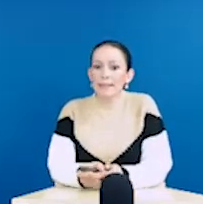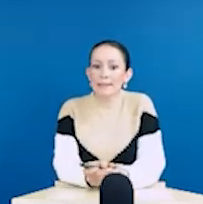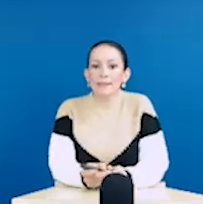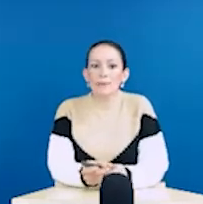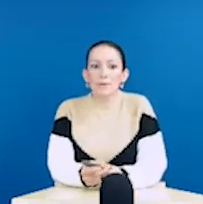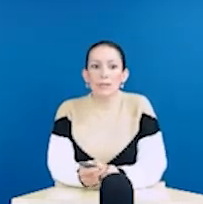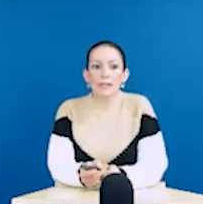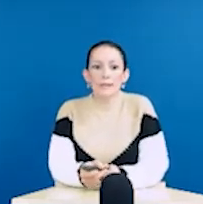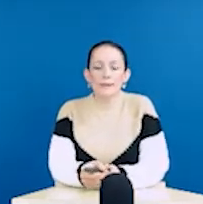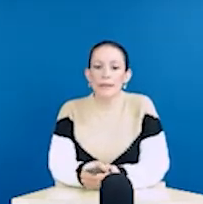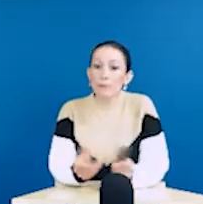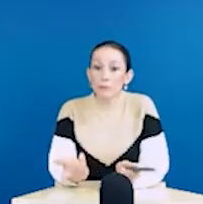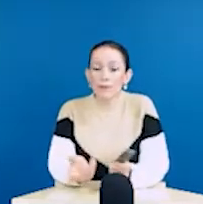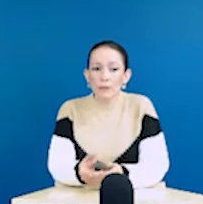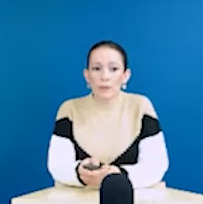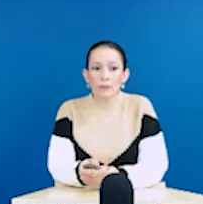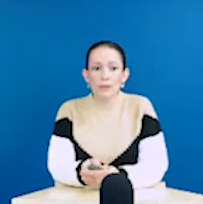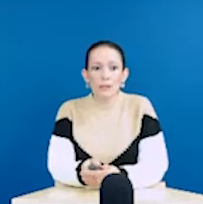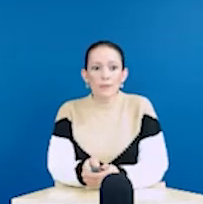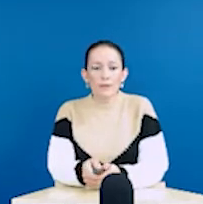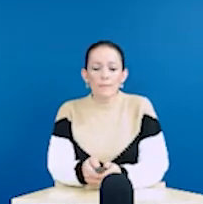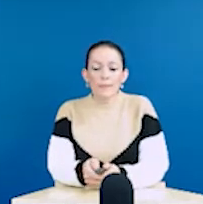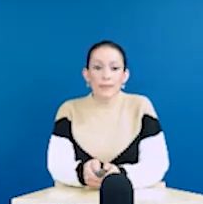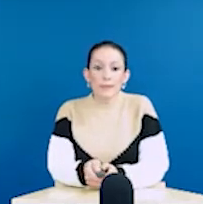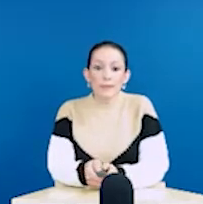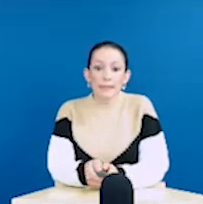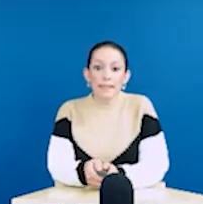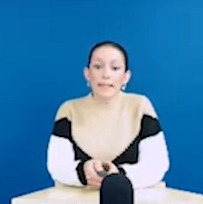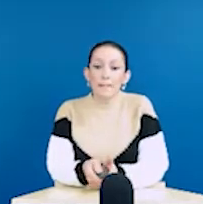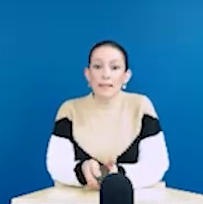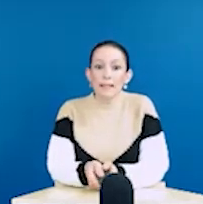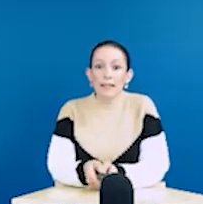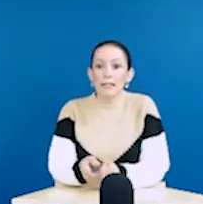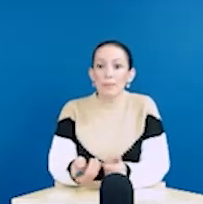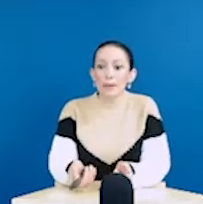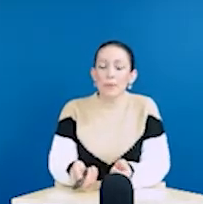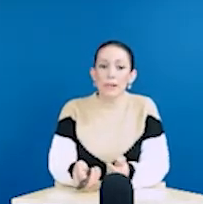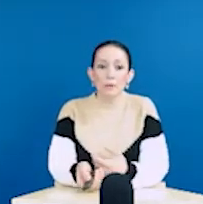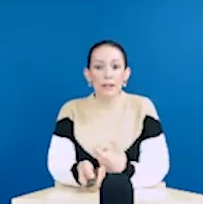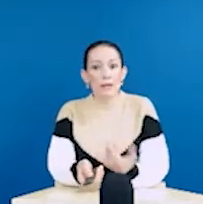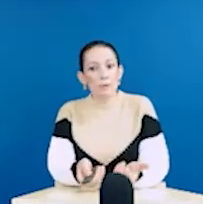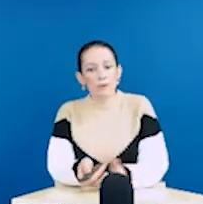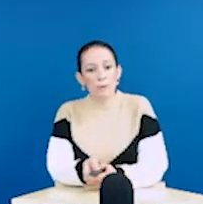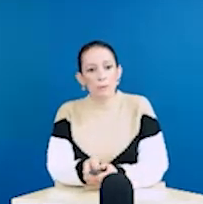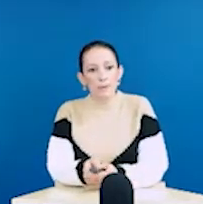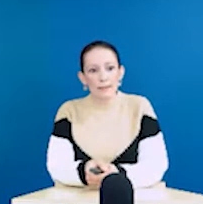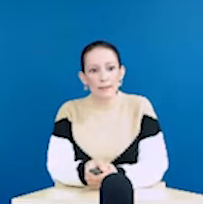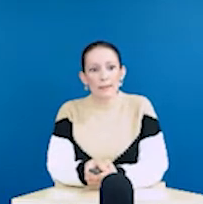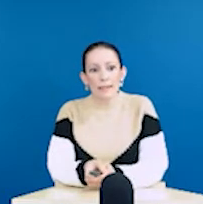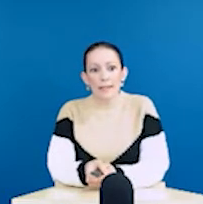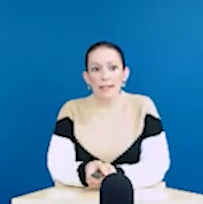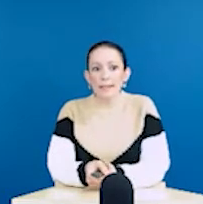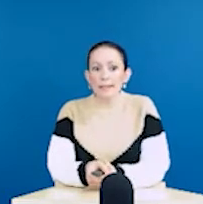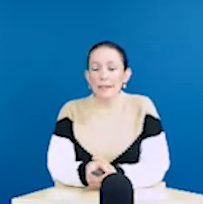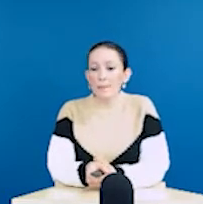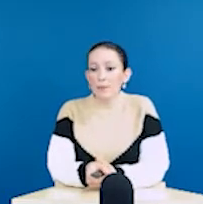se presentan unos efectos secundarios que se tienen que manejar en el momento para ayudarle en el proceso a los